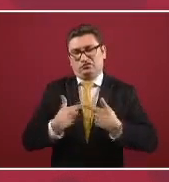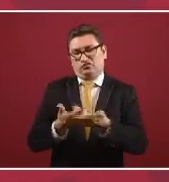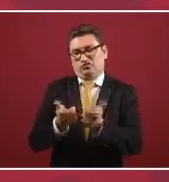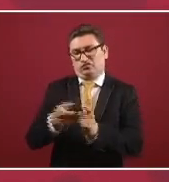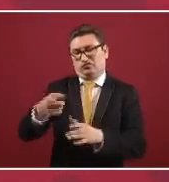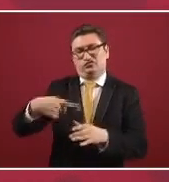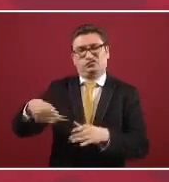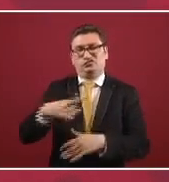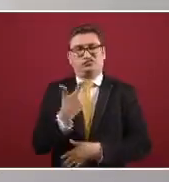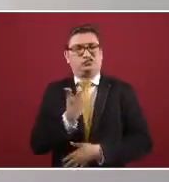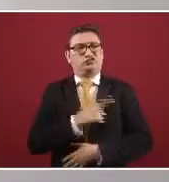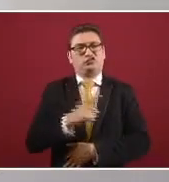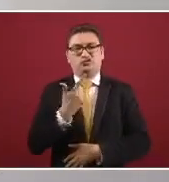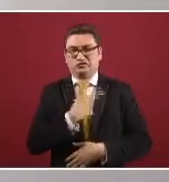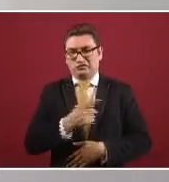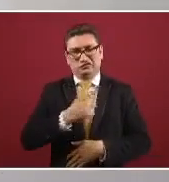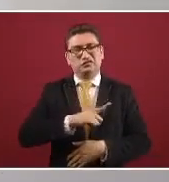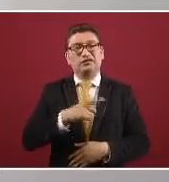y hay demandas,